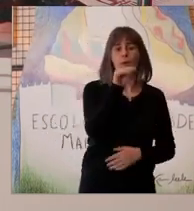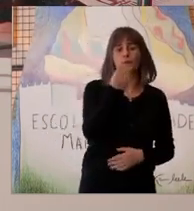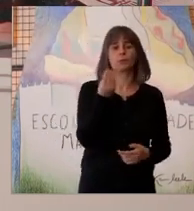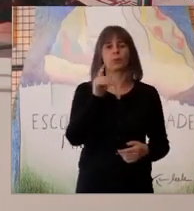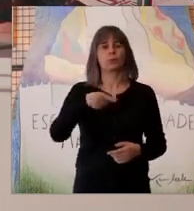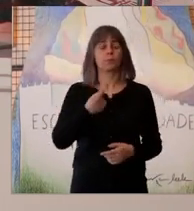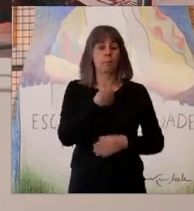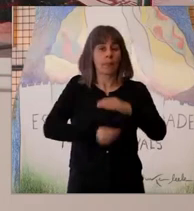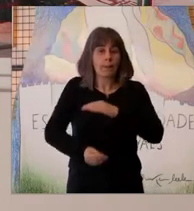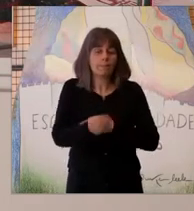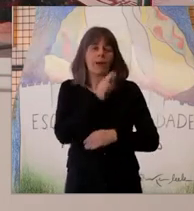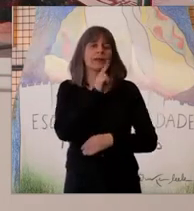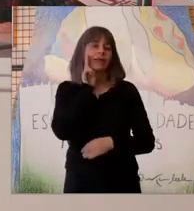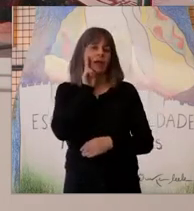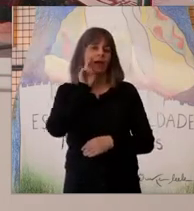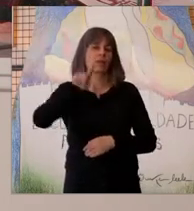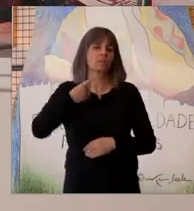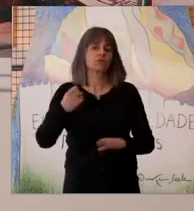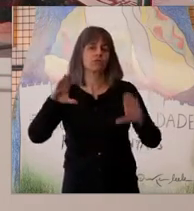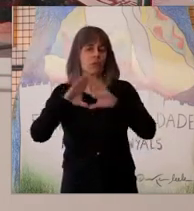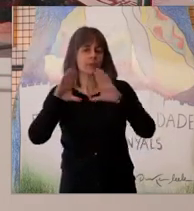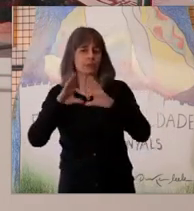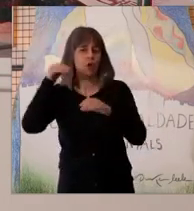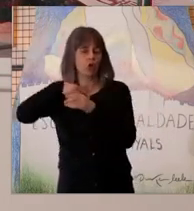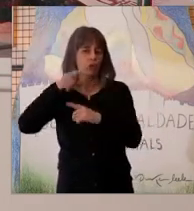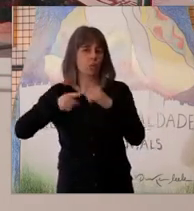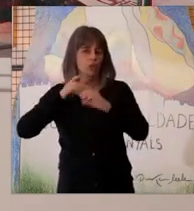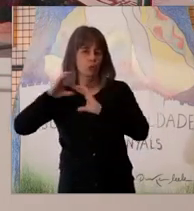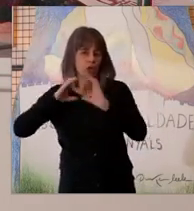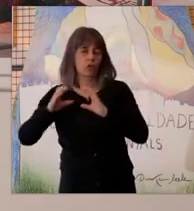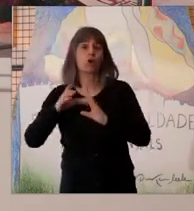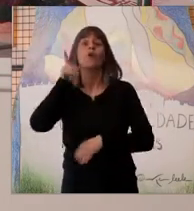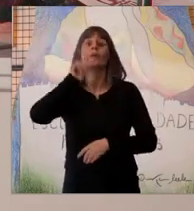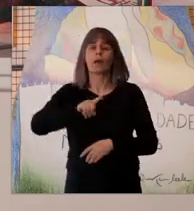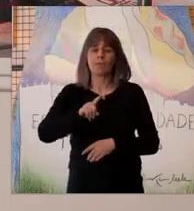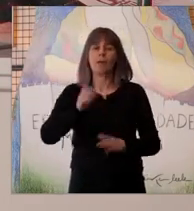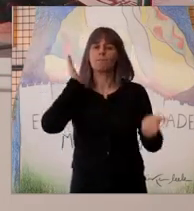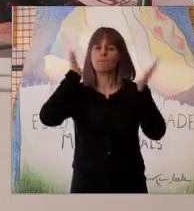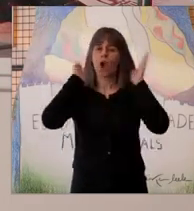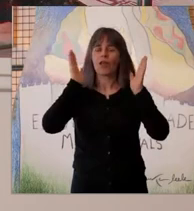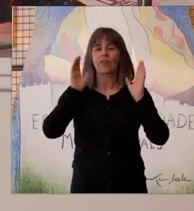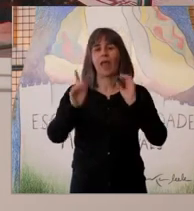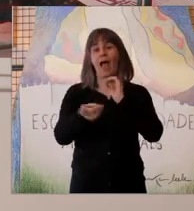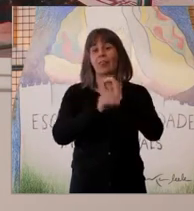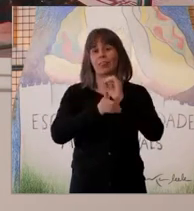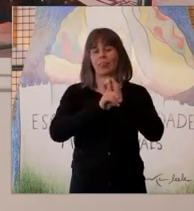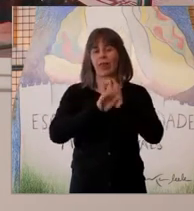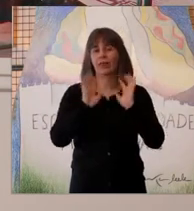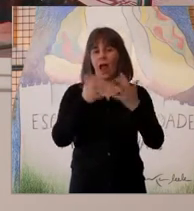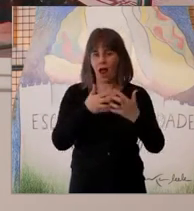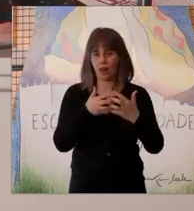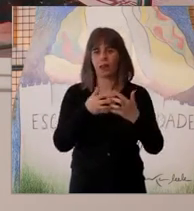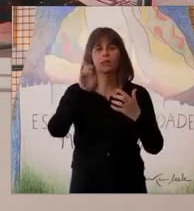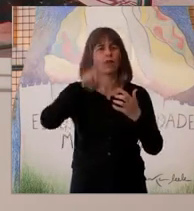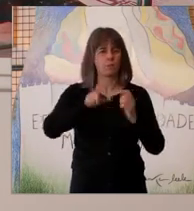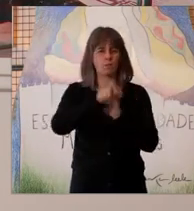una cuestión central de los medios de comunicación pasa por la violencia digital que también las mujeres jóvenes sufren más Eso